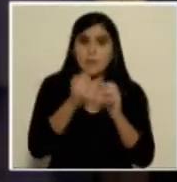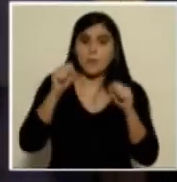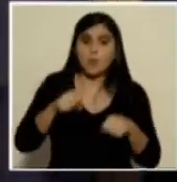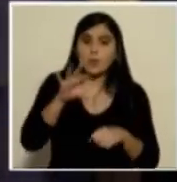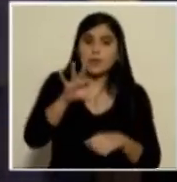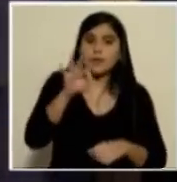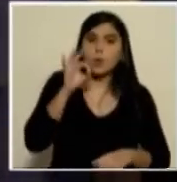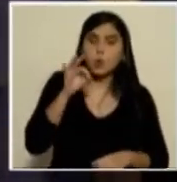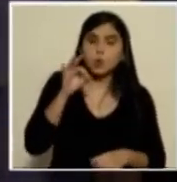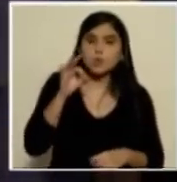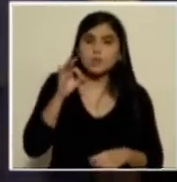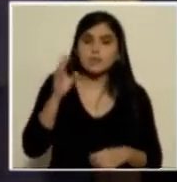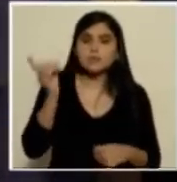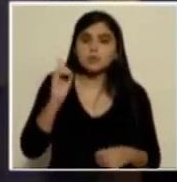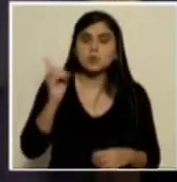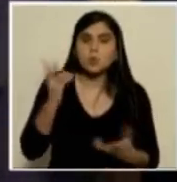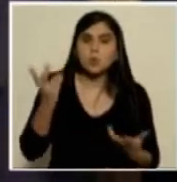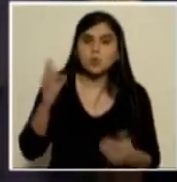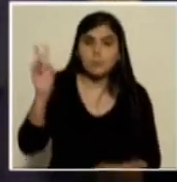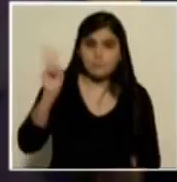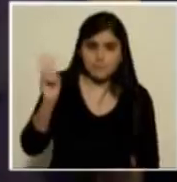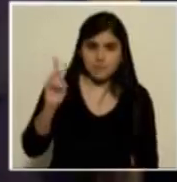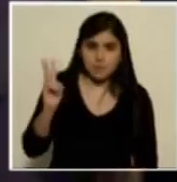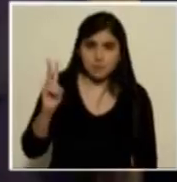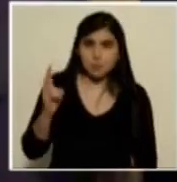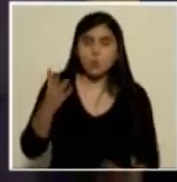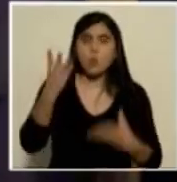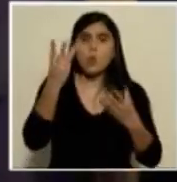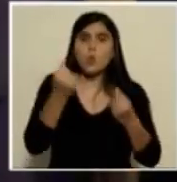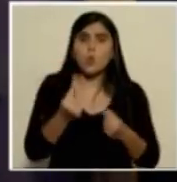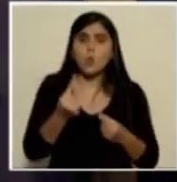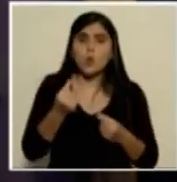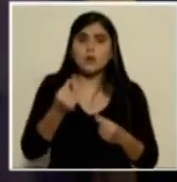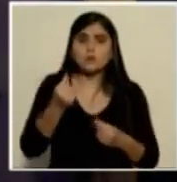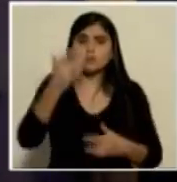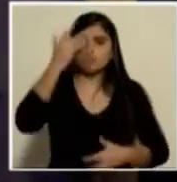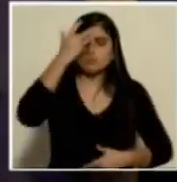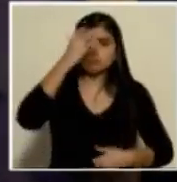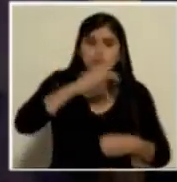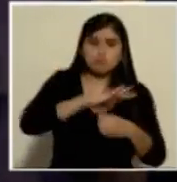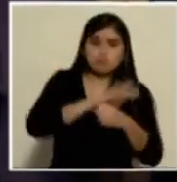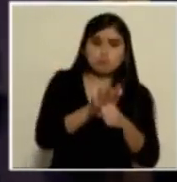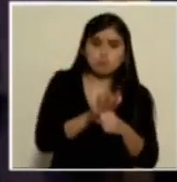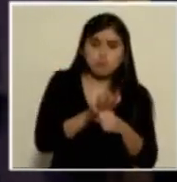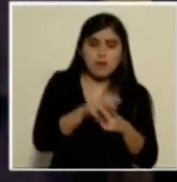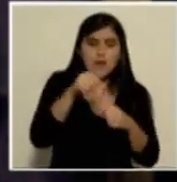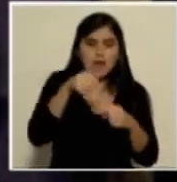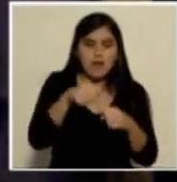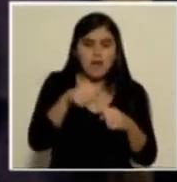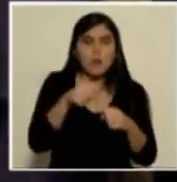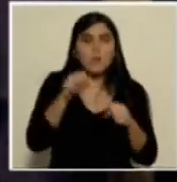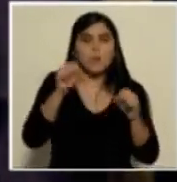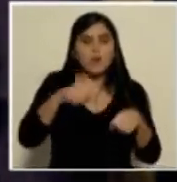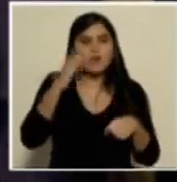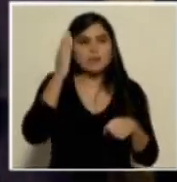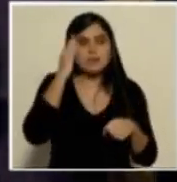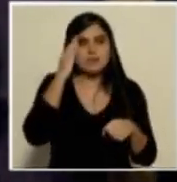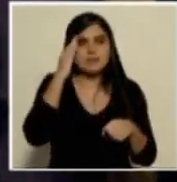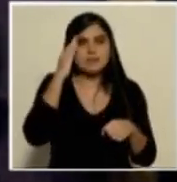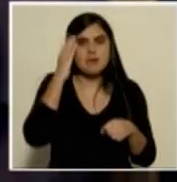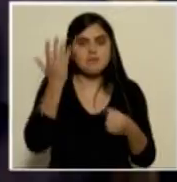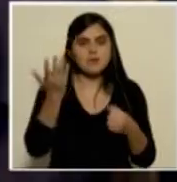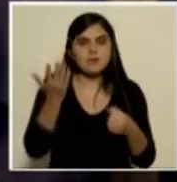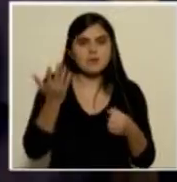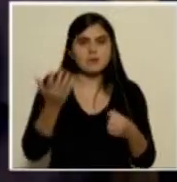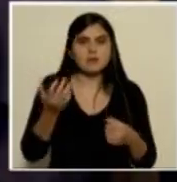rastreo, ¿en cuántos casos diarios podría llegar esa efectividad para que ustedes puedan saber si efectivamente